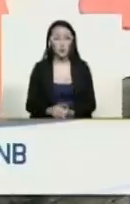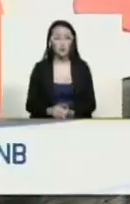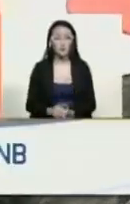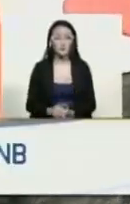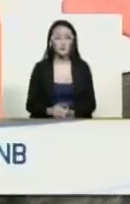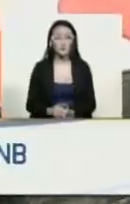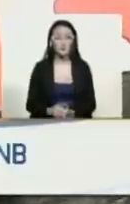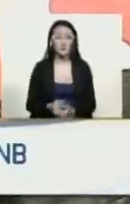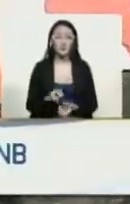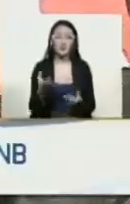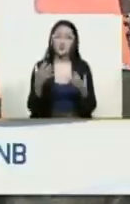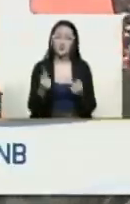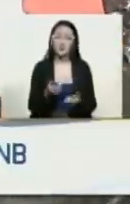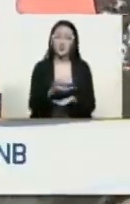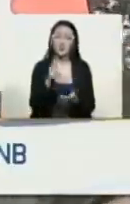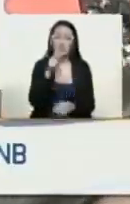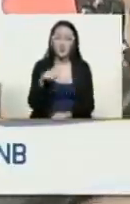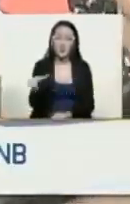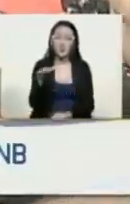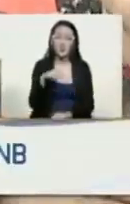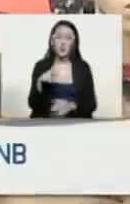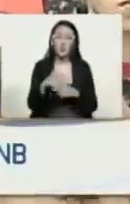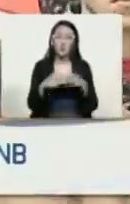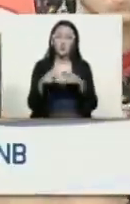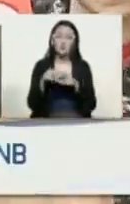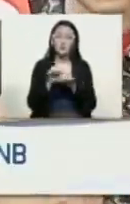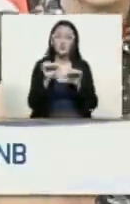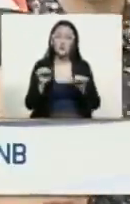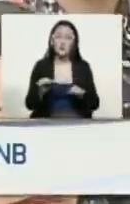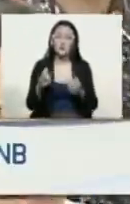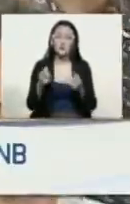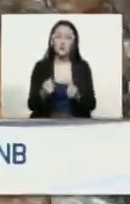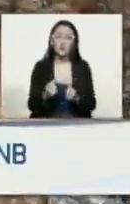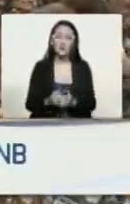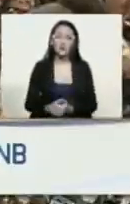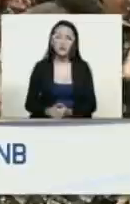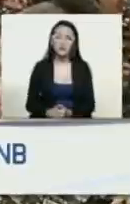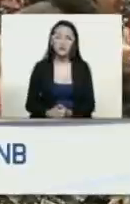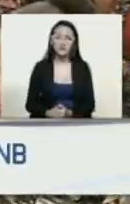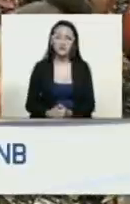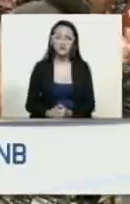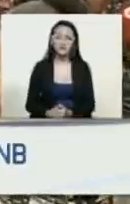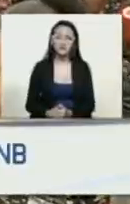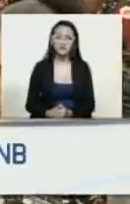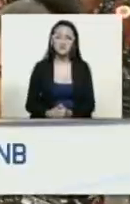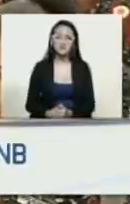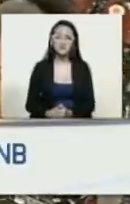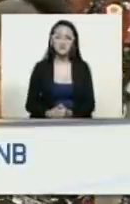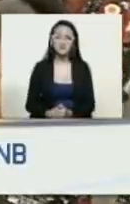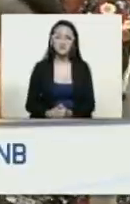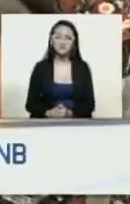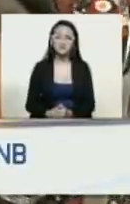darle seguridad al pueblo. Construir el sistema de seguridad ciudadana.